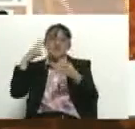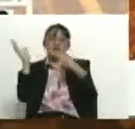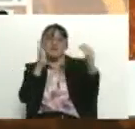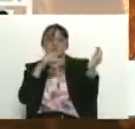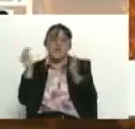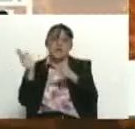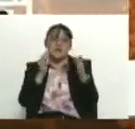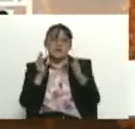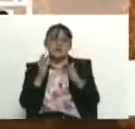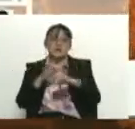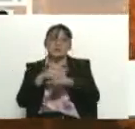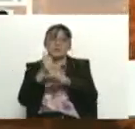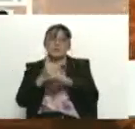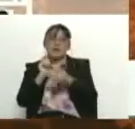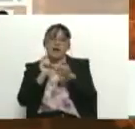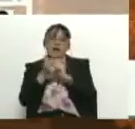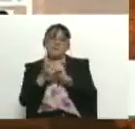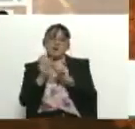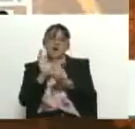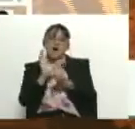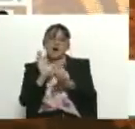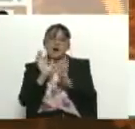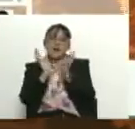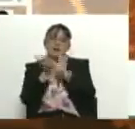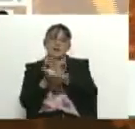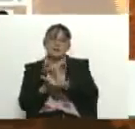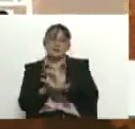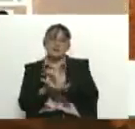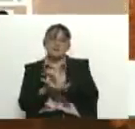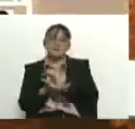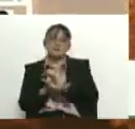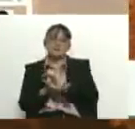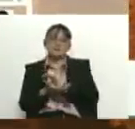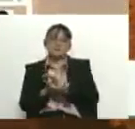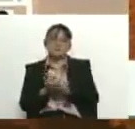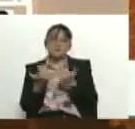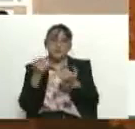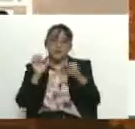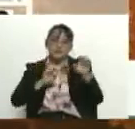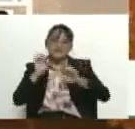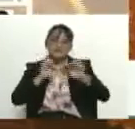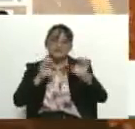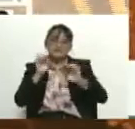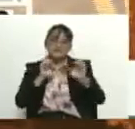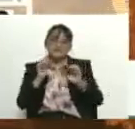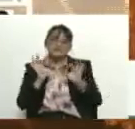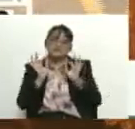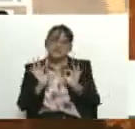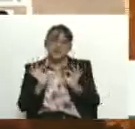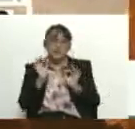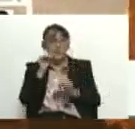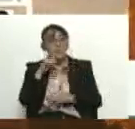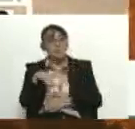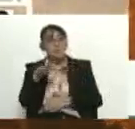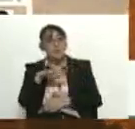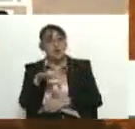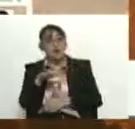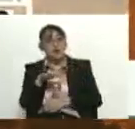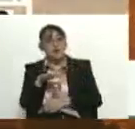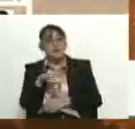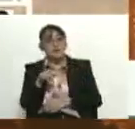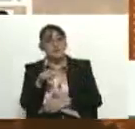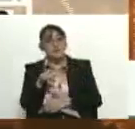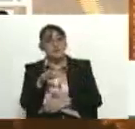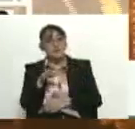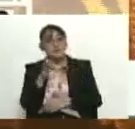todos estos cambios climáticos eso lo estamos haciendo en este momento estamos levantando los presupuestos pero tenga la seguridad del pueblo que me está escuchando allá en